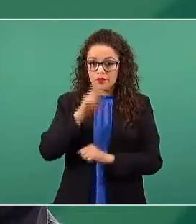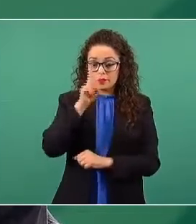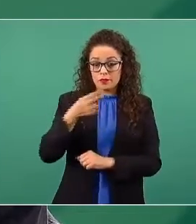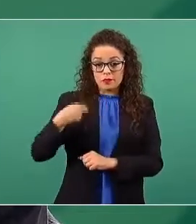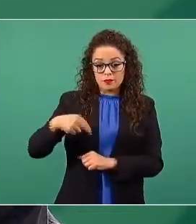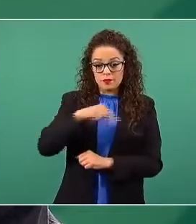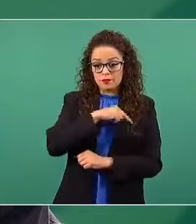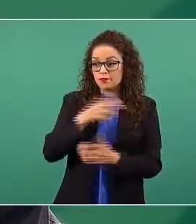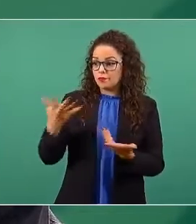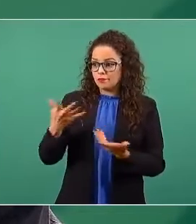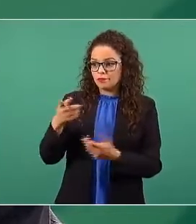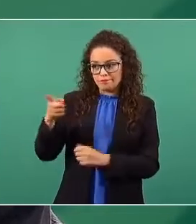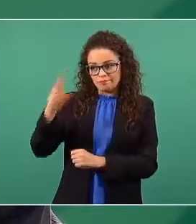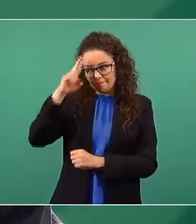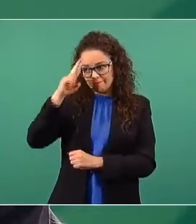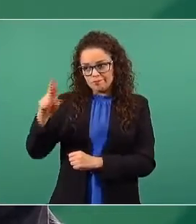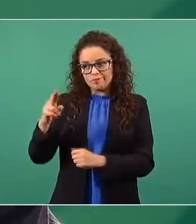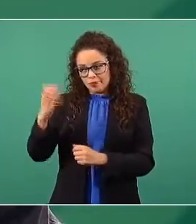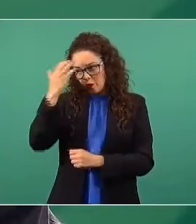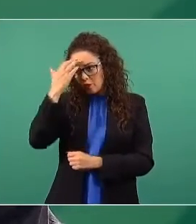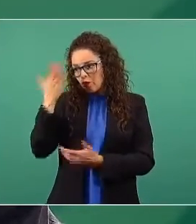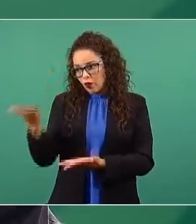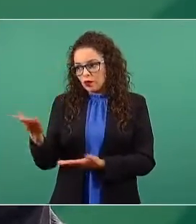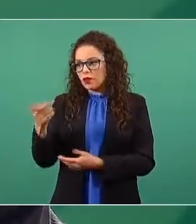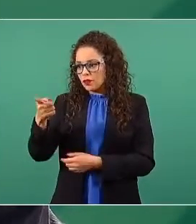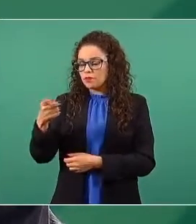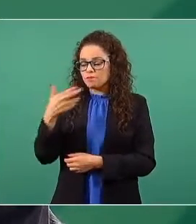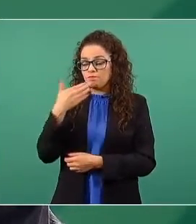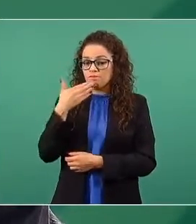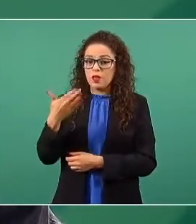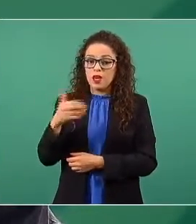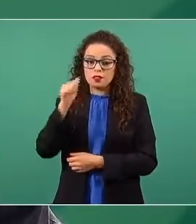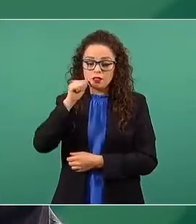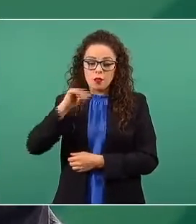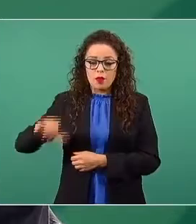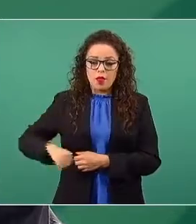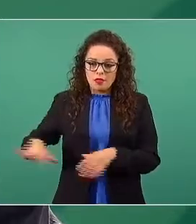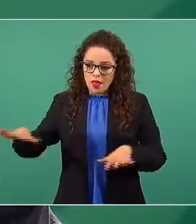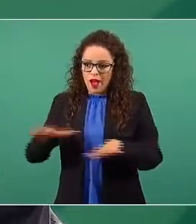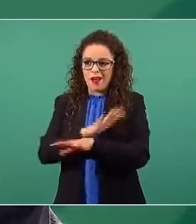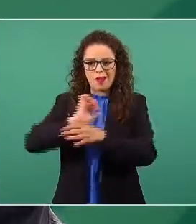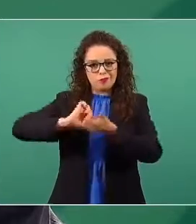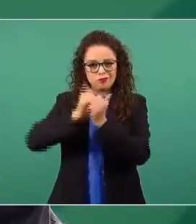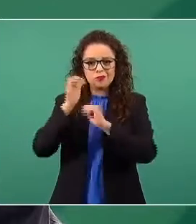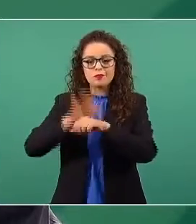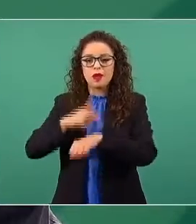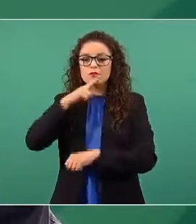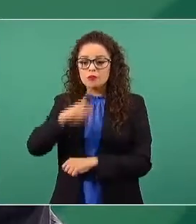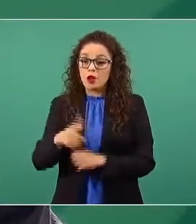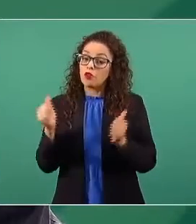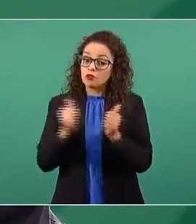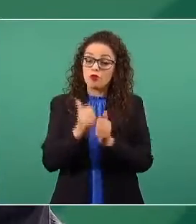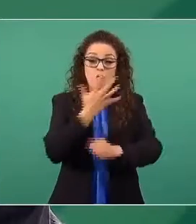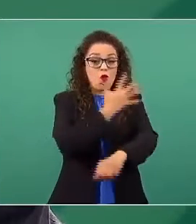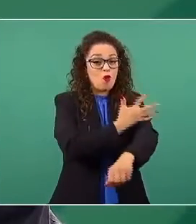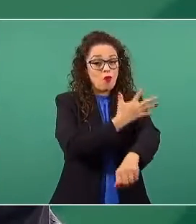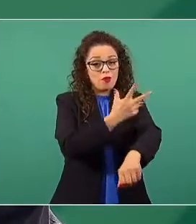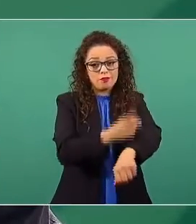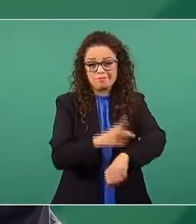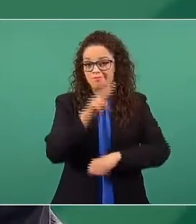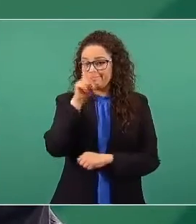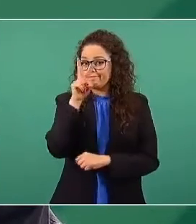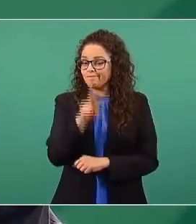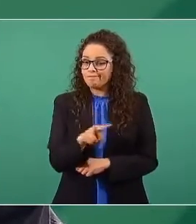del proceso de transformación, honesto, extremadamente claro en su actuar y que no